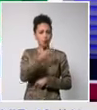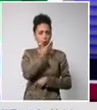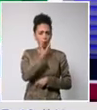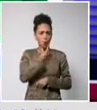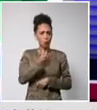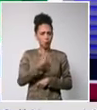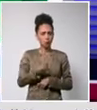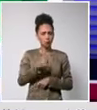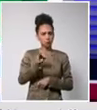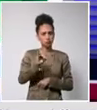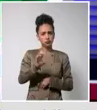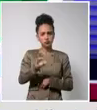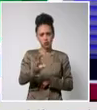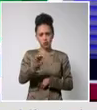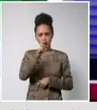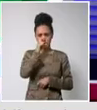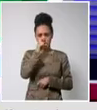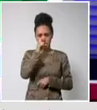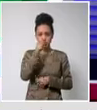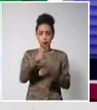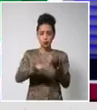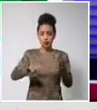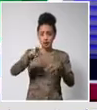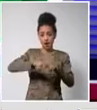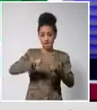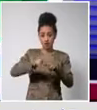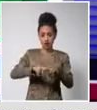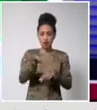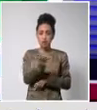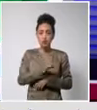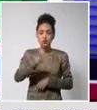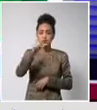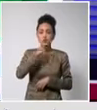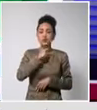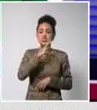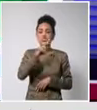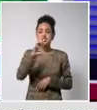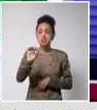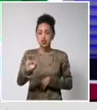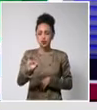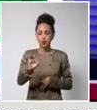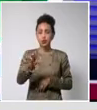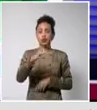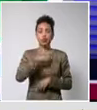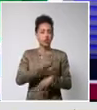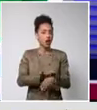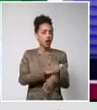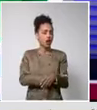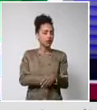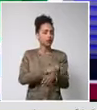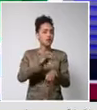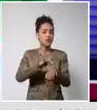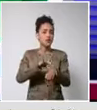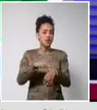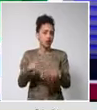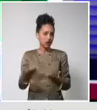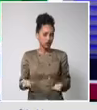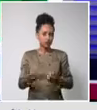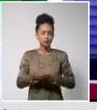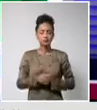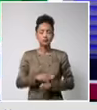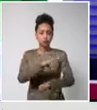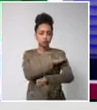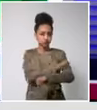joven, de aquí de la provincia de La Habana, del municipio del Cerro, con antecedentes de